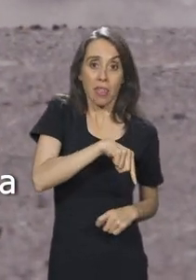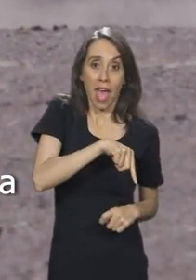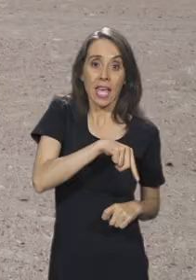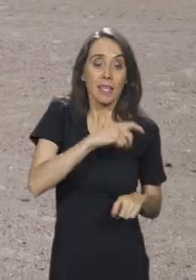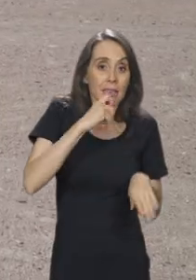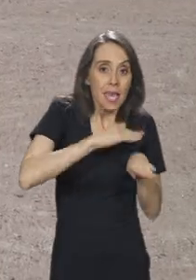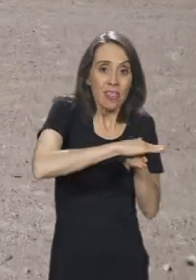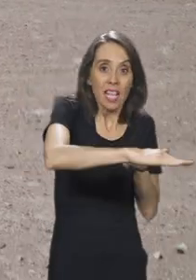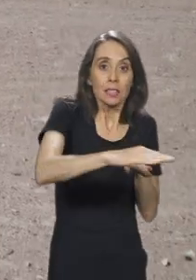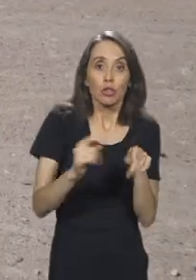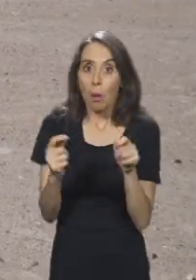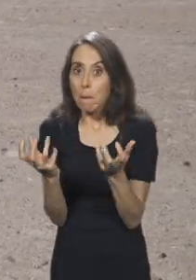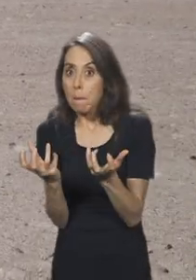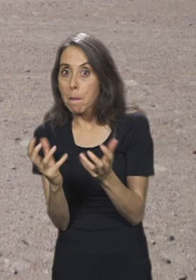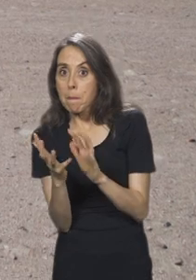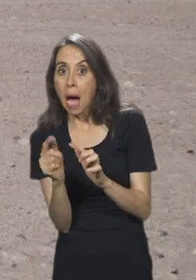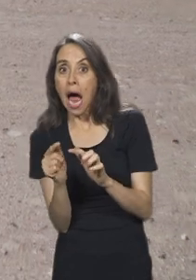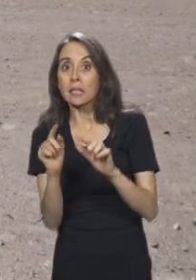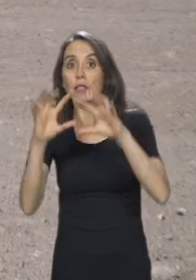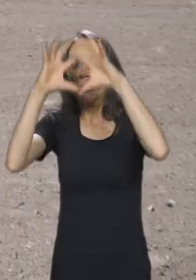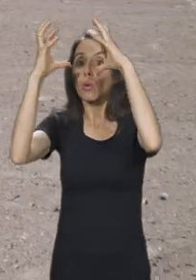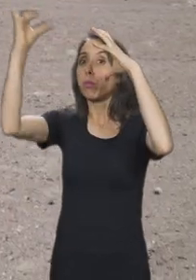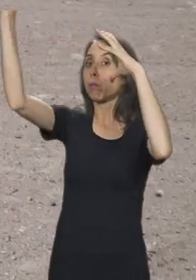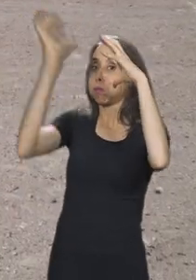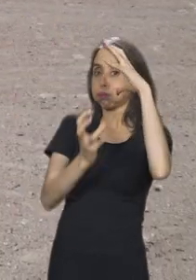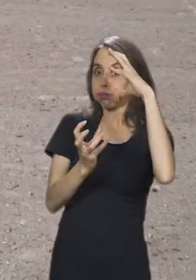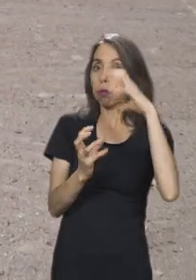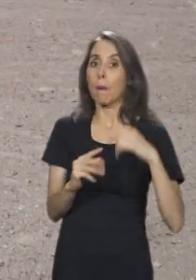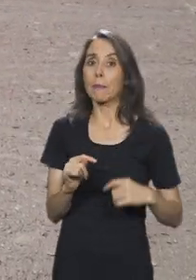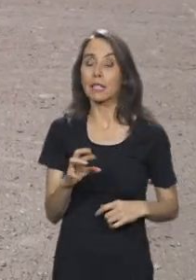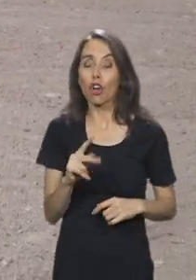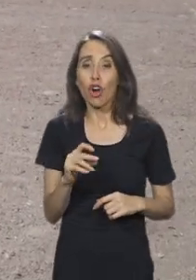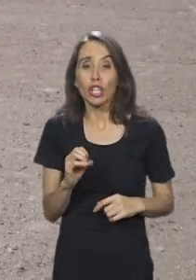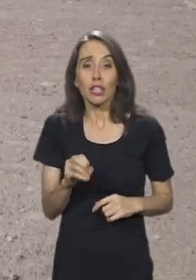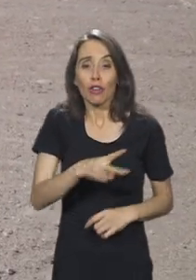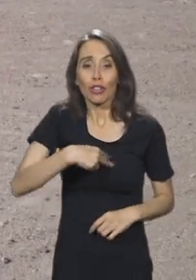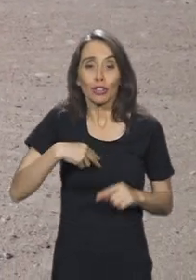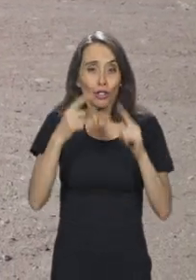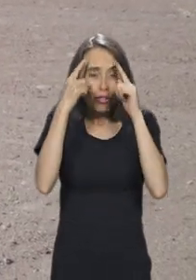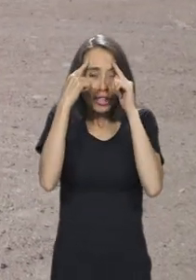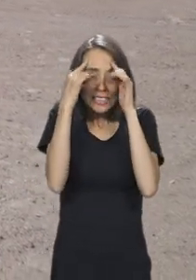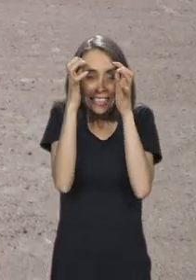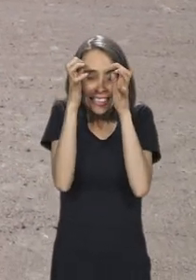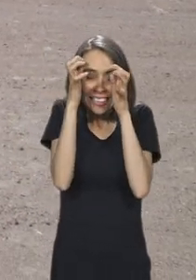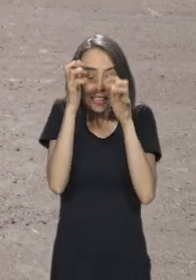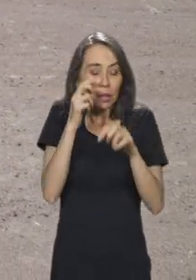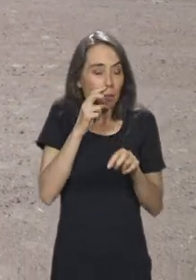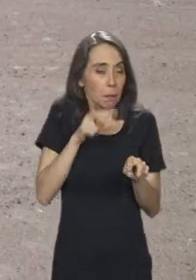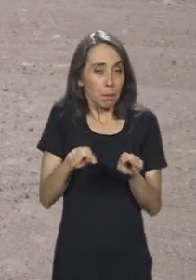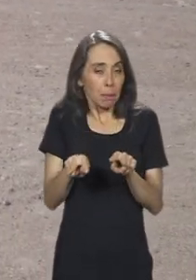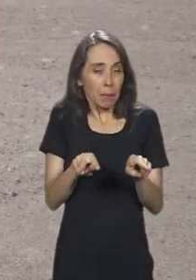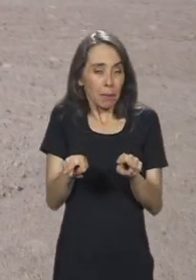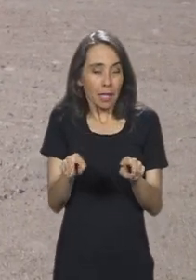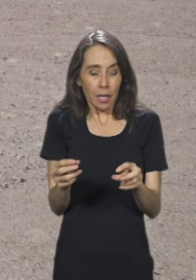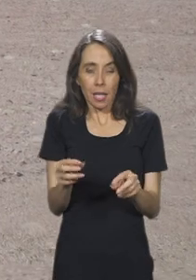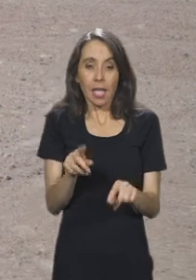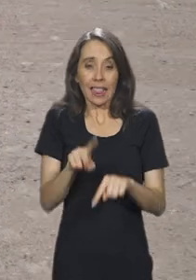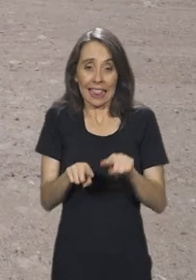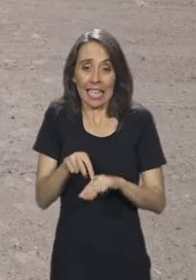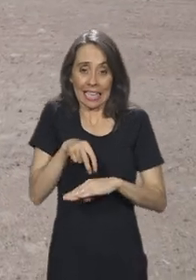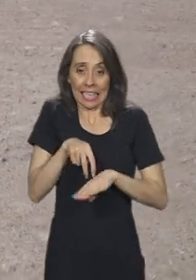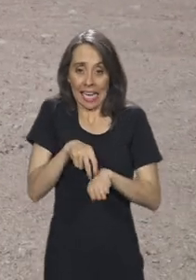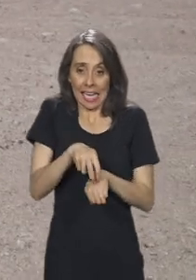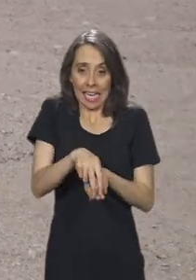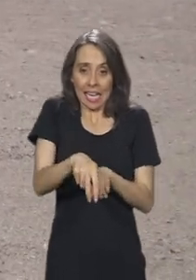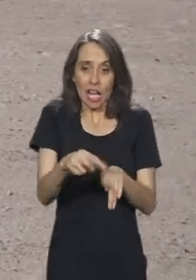meteoritos. Así que tenemos que extremar nuestra concentración como para ver las diferencias sutiles